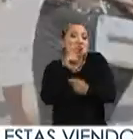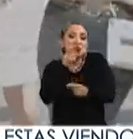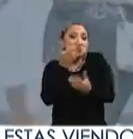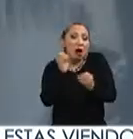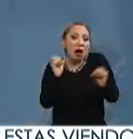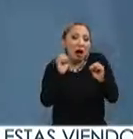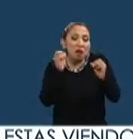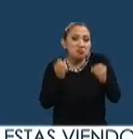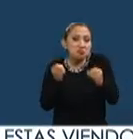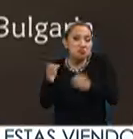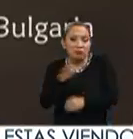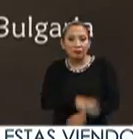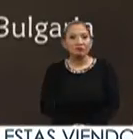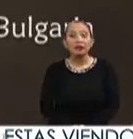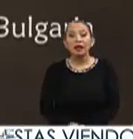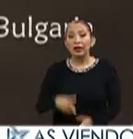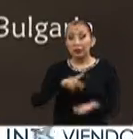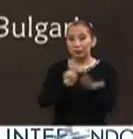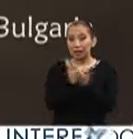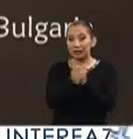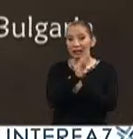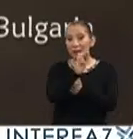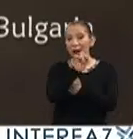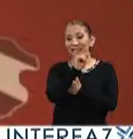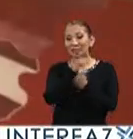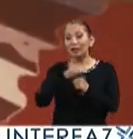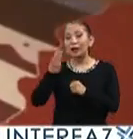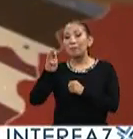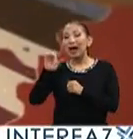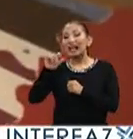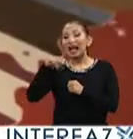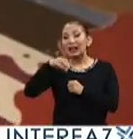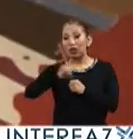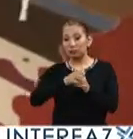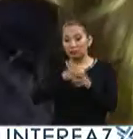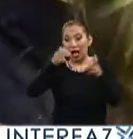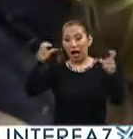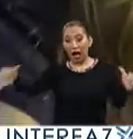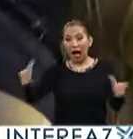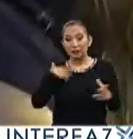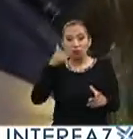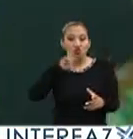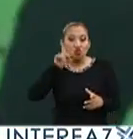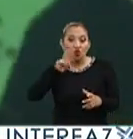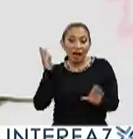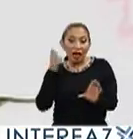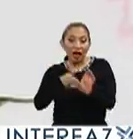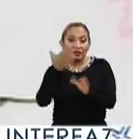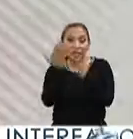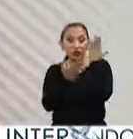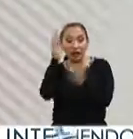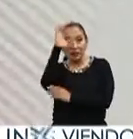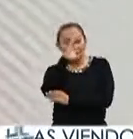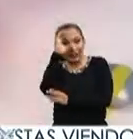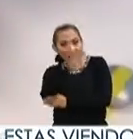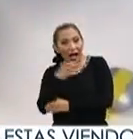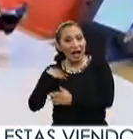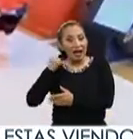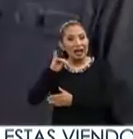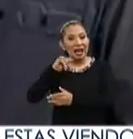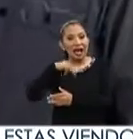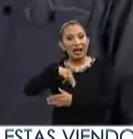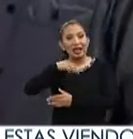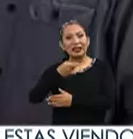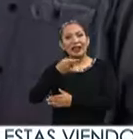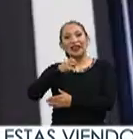ellas. Los países bálticos y balcánicos incrementan el número de mujeres que estudian ciencias e